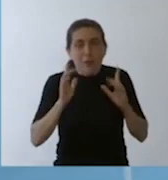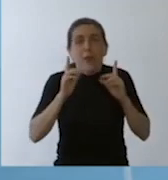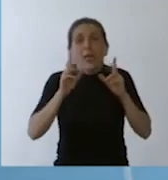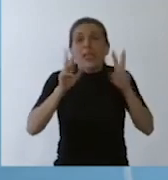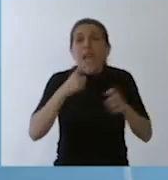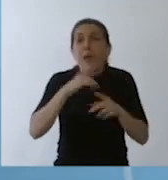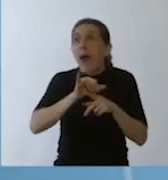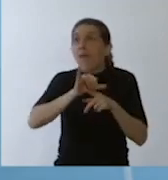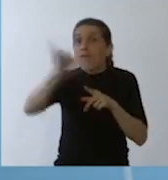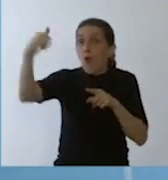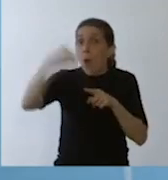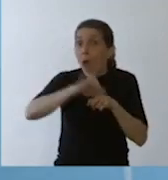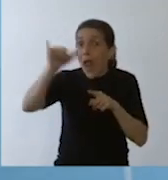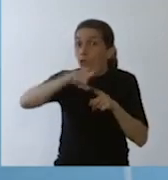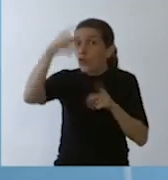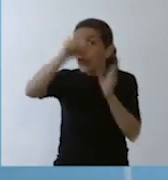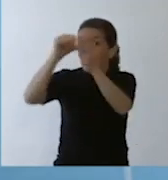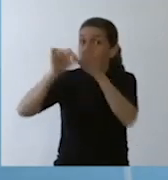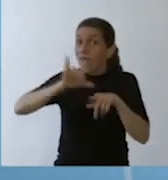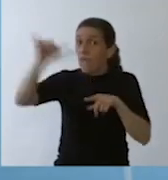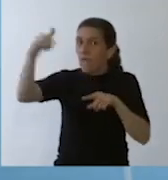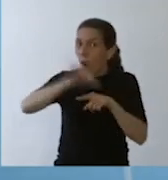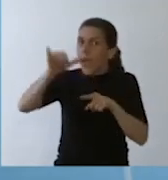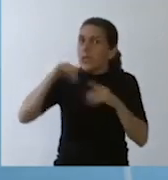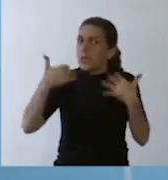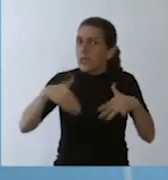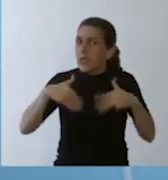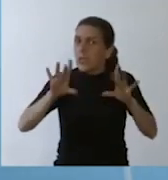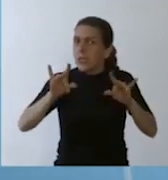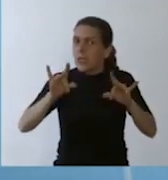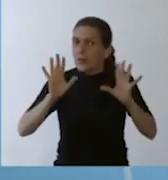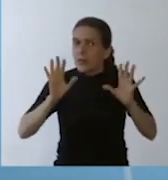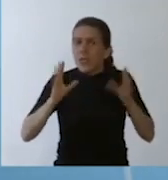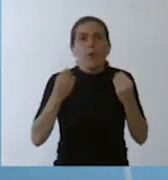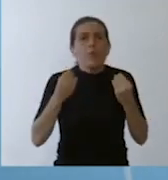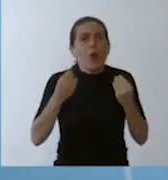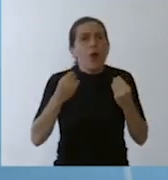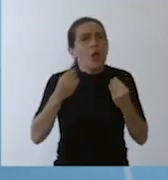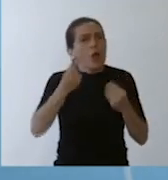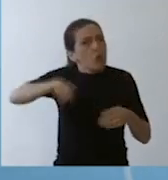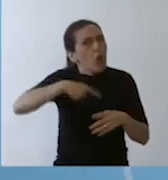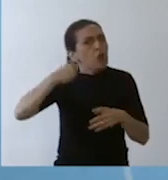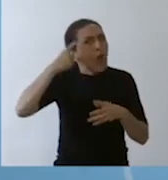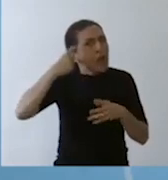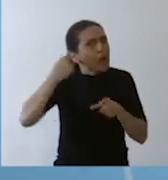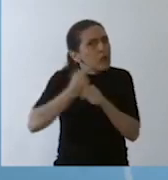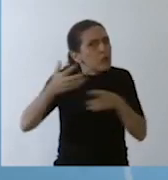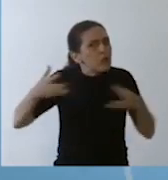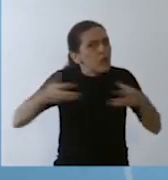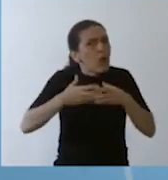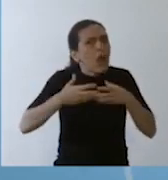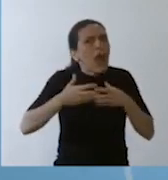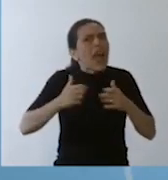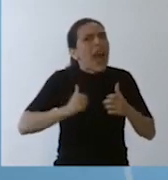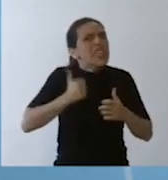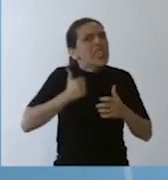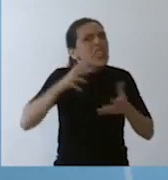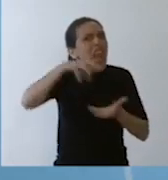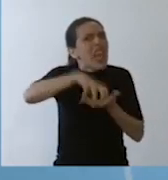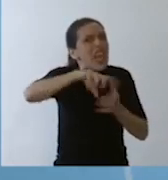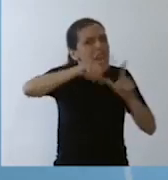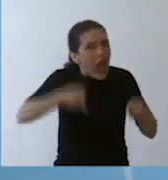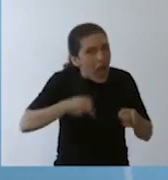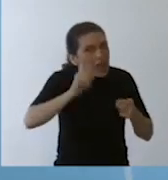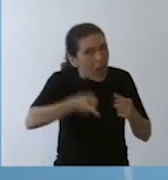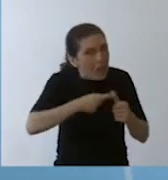vuelos internacionales, que es obviamente una cuestión bastante compleja, desde ya que estamos atendiendo y trabajando junto con Cancillería, porque está recibiendo a